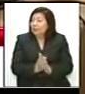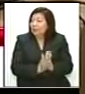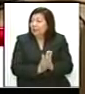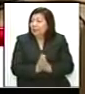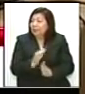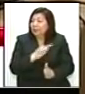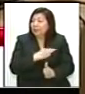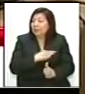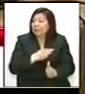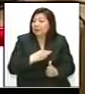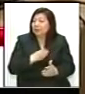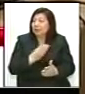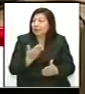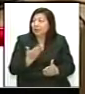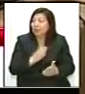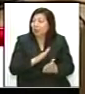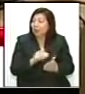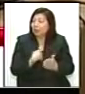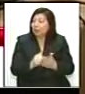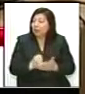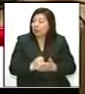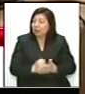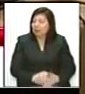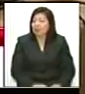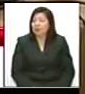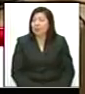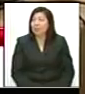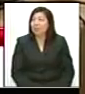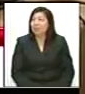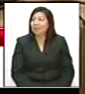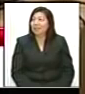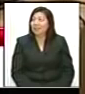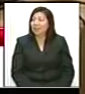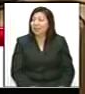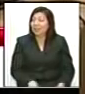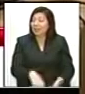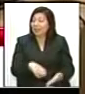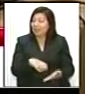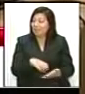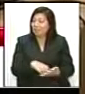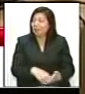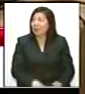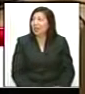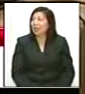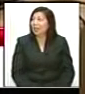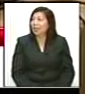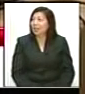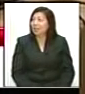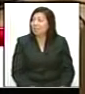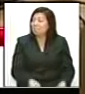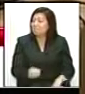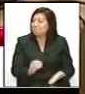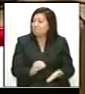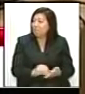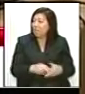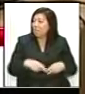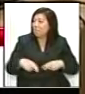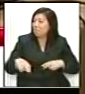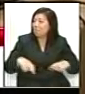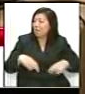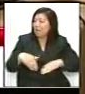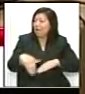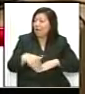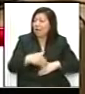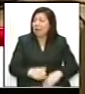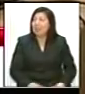señor ministro, le solicito toda la atención del caso para el pueblo de Trujillo y Región La Libertad, que en este momento se está desplazando por las